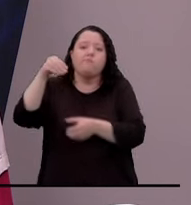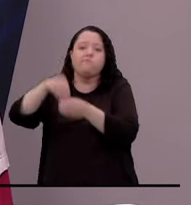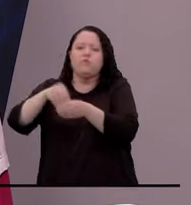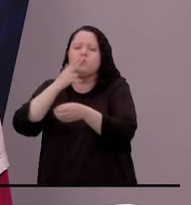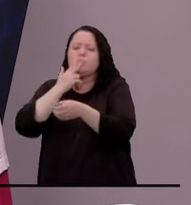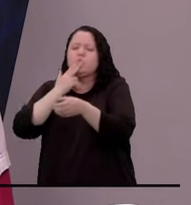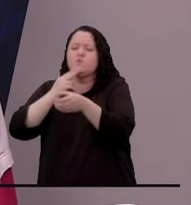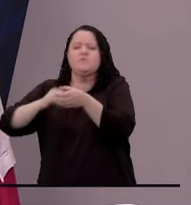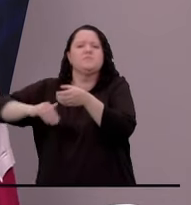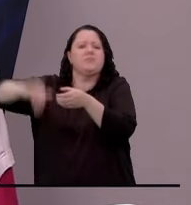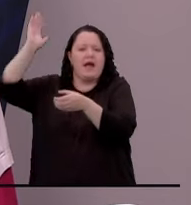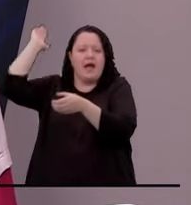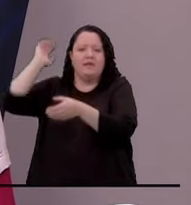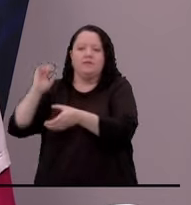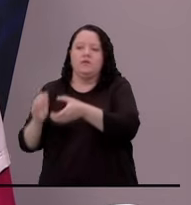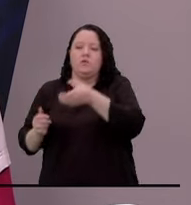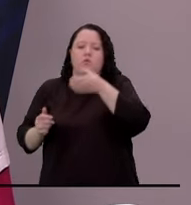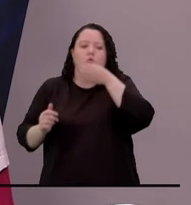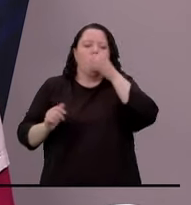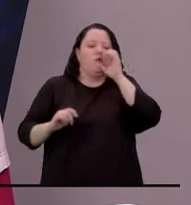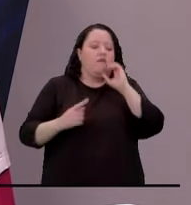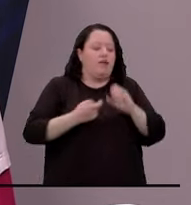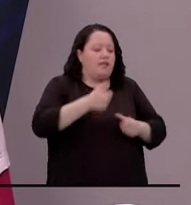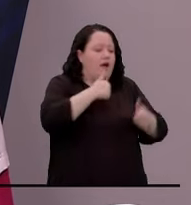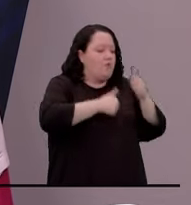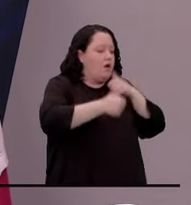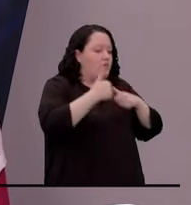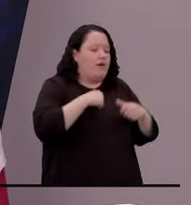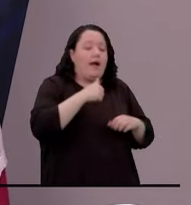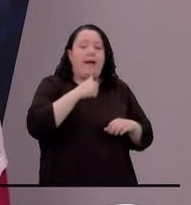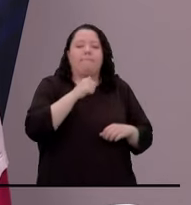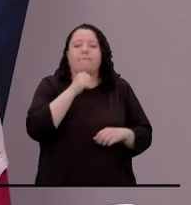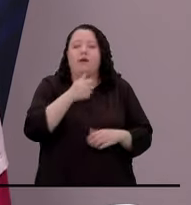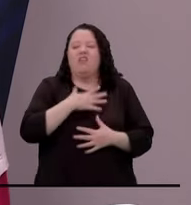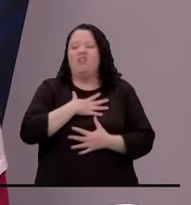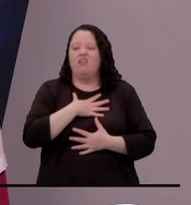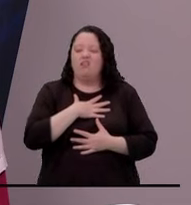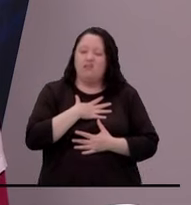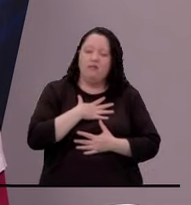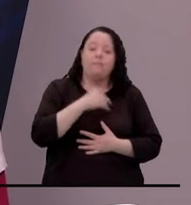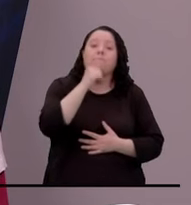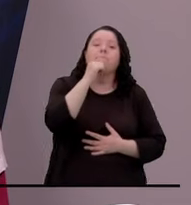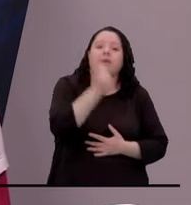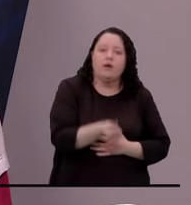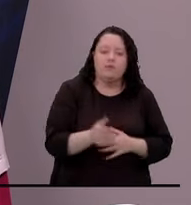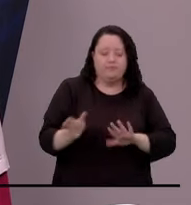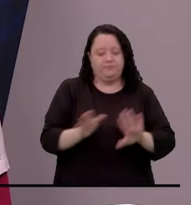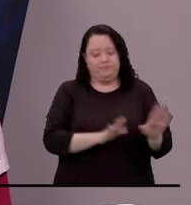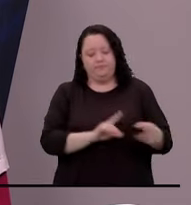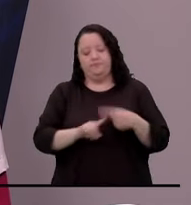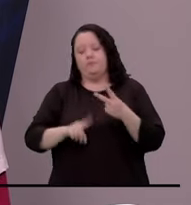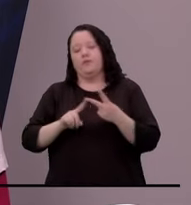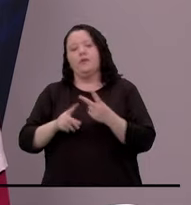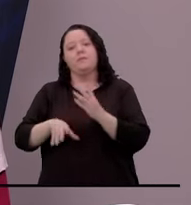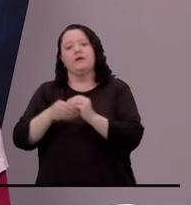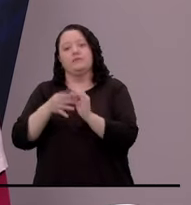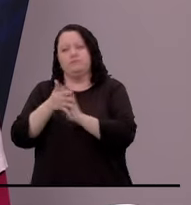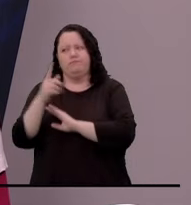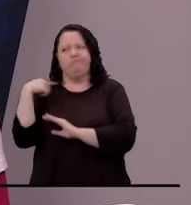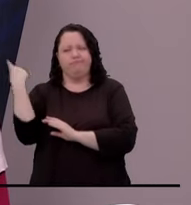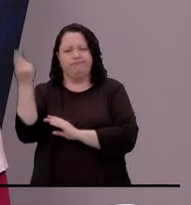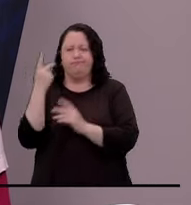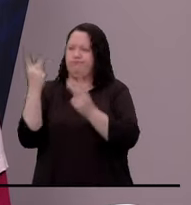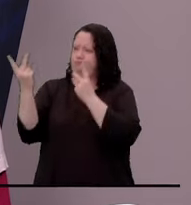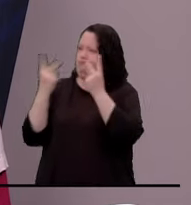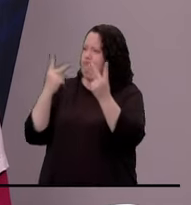azúcar y entonces se deshidrata y hay se va a sentir más fatigado. Por otro lado, algo que vemos con frecuencia es que